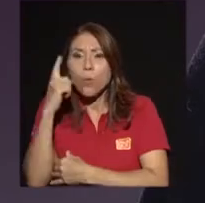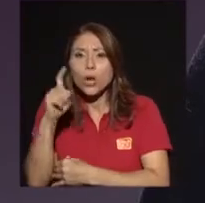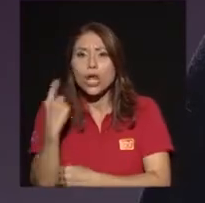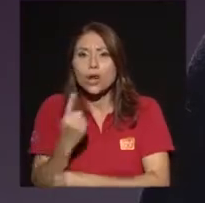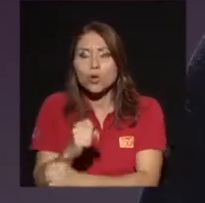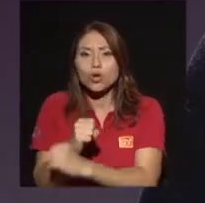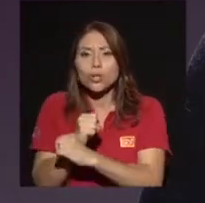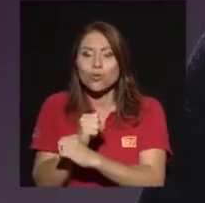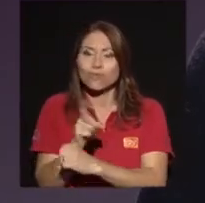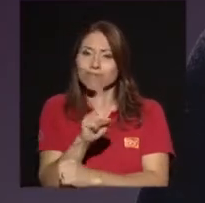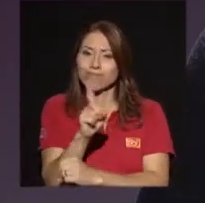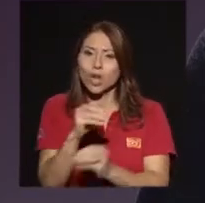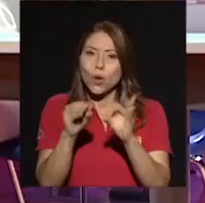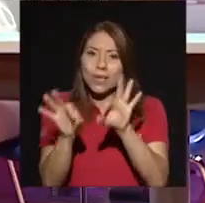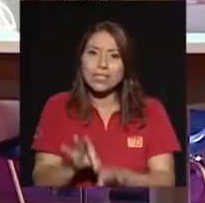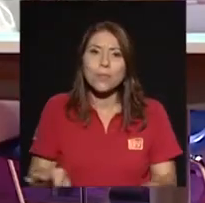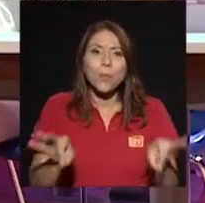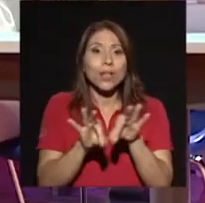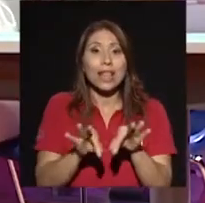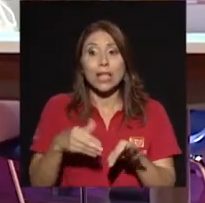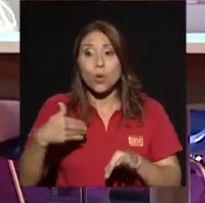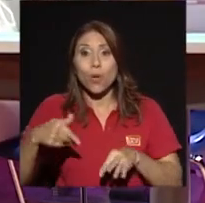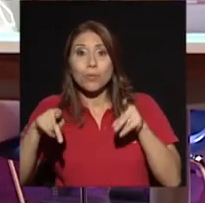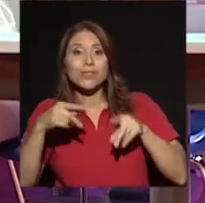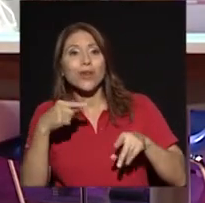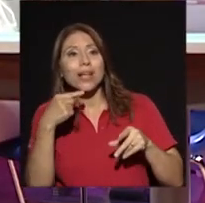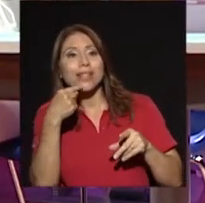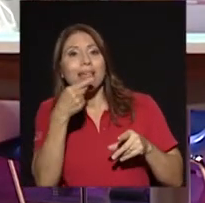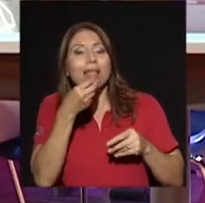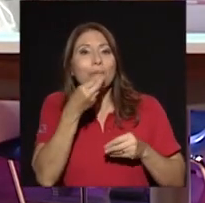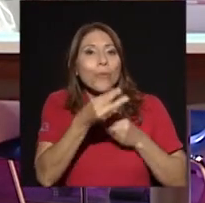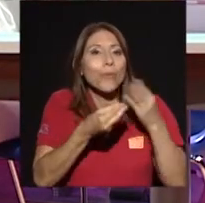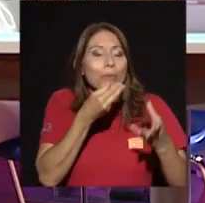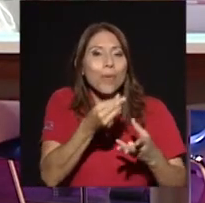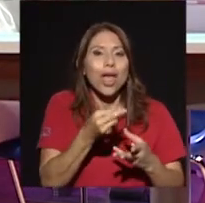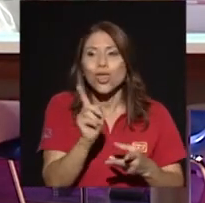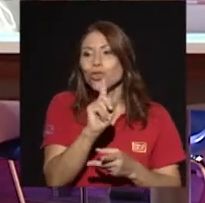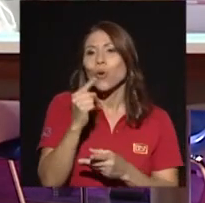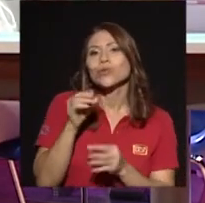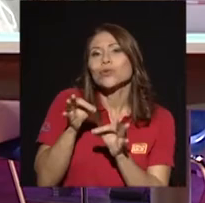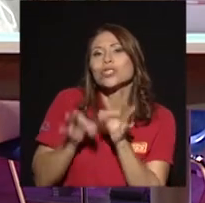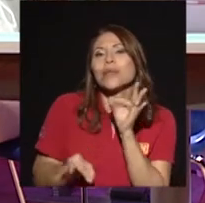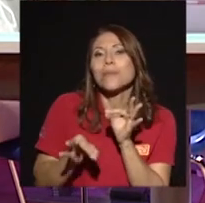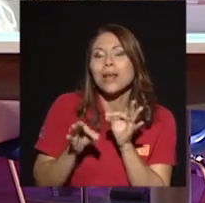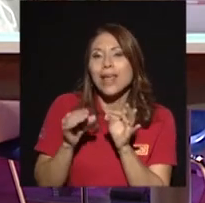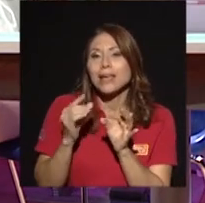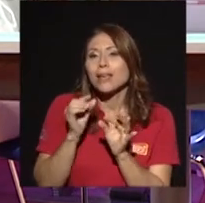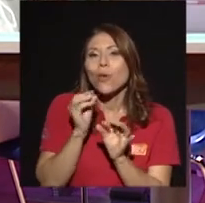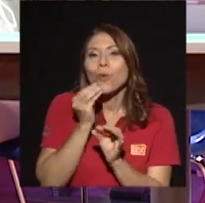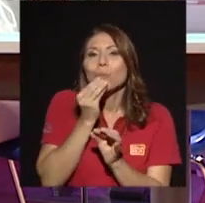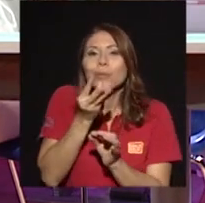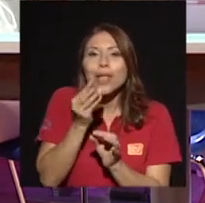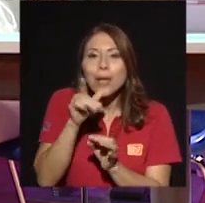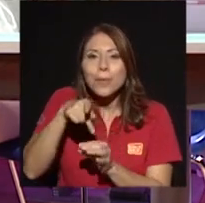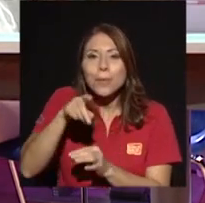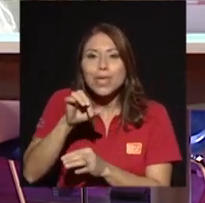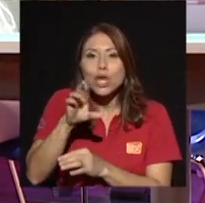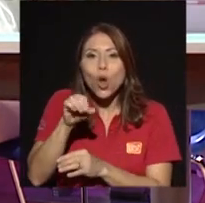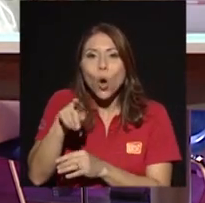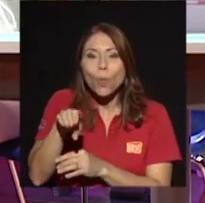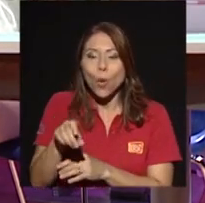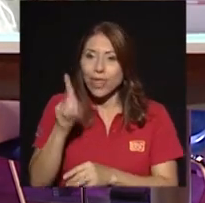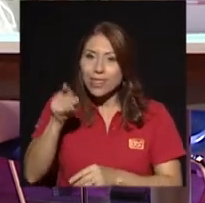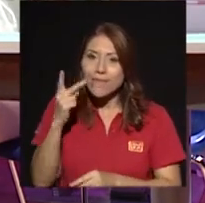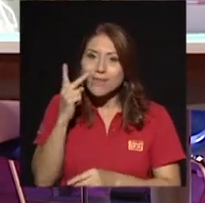más importante es dejar de ver esto como un simple piropo y empezarlo a ver como condiciones de violencia. Para eso necesitamos, como decía la compañera,